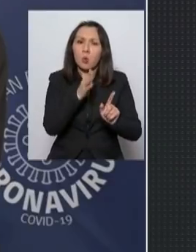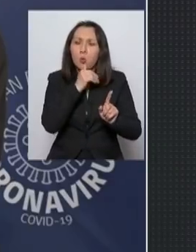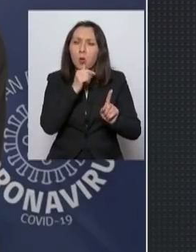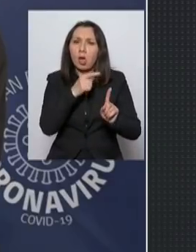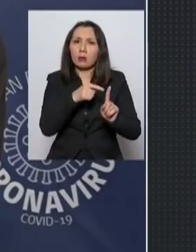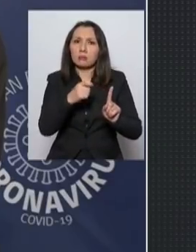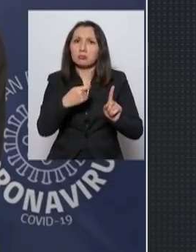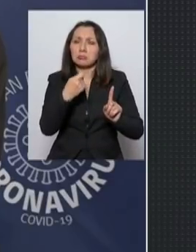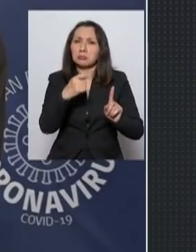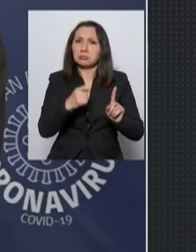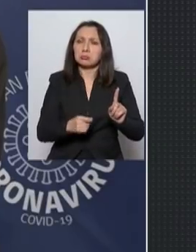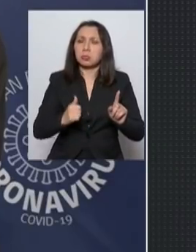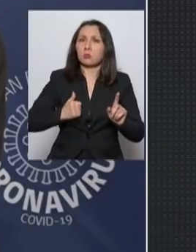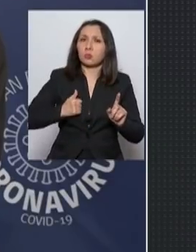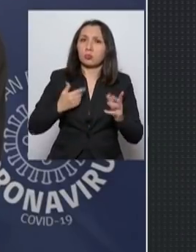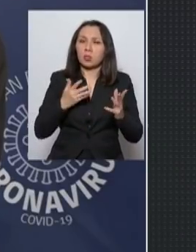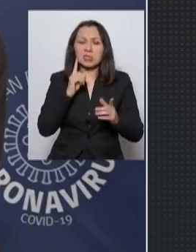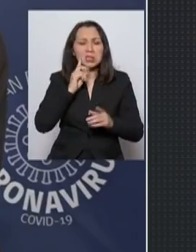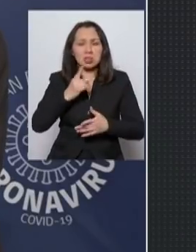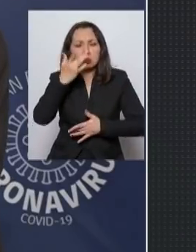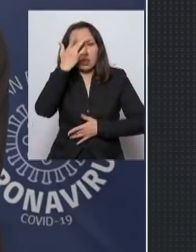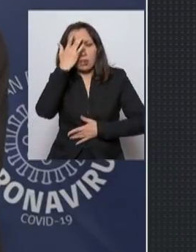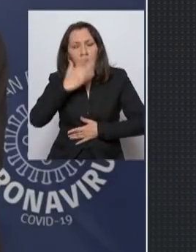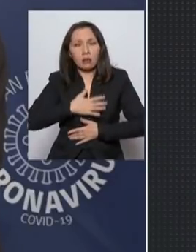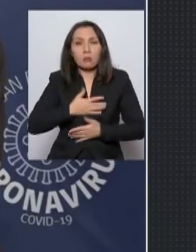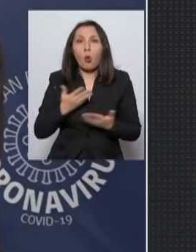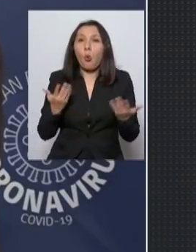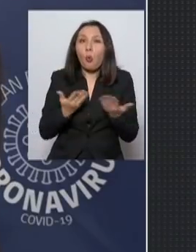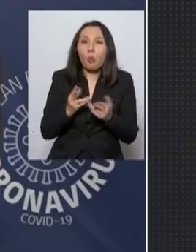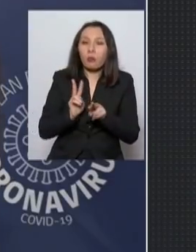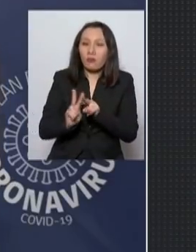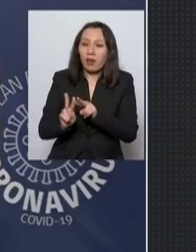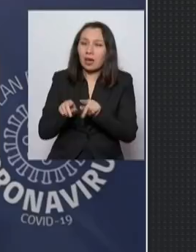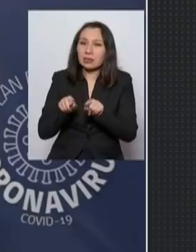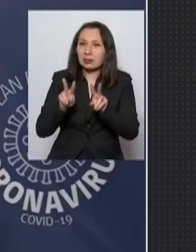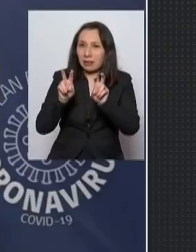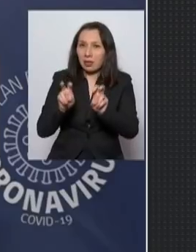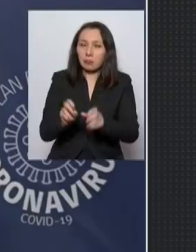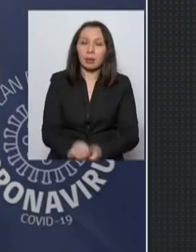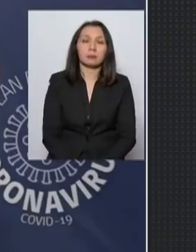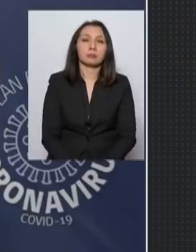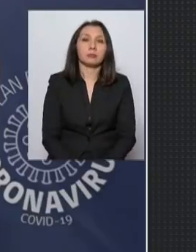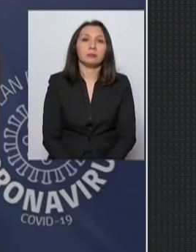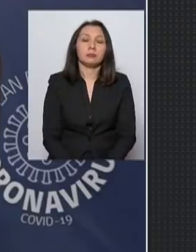con las condiciones, que no han presentado síntomas. ¿Qué medidas también se van a tomar en esa